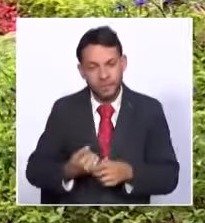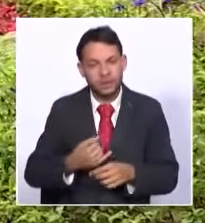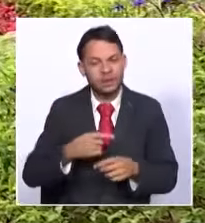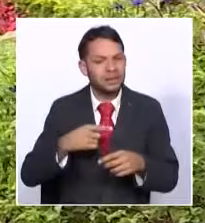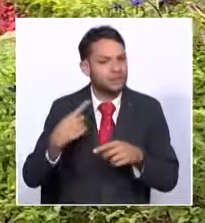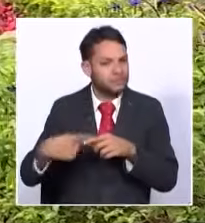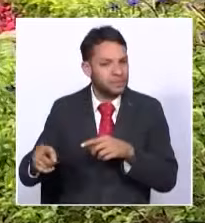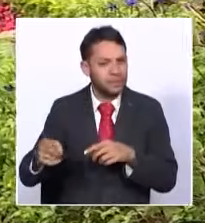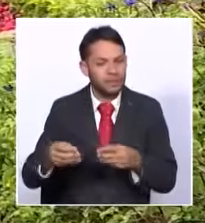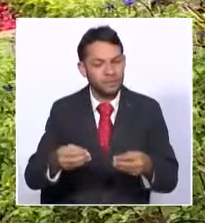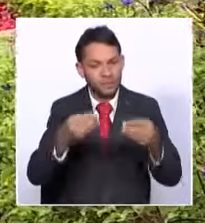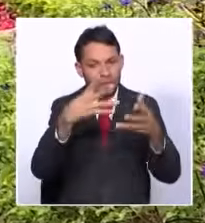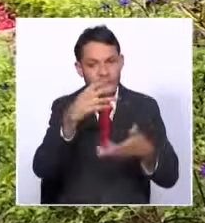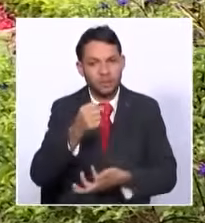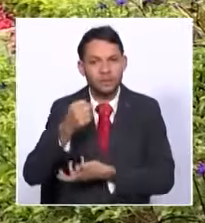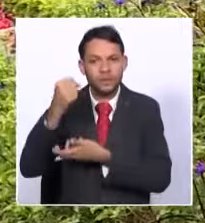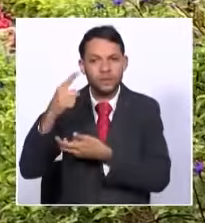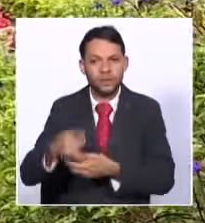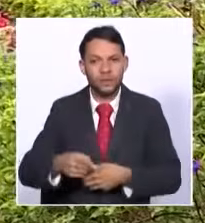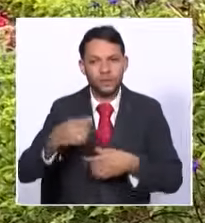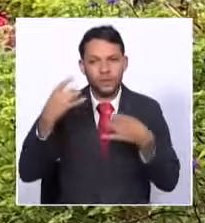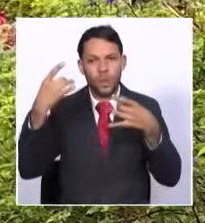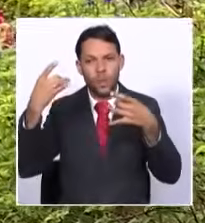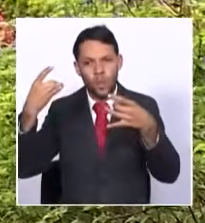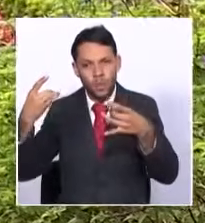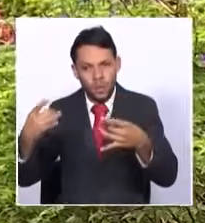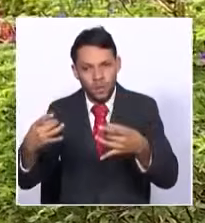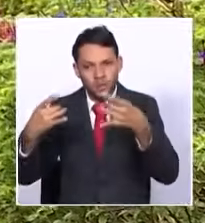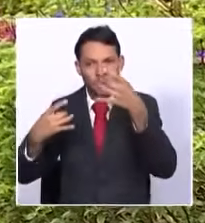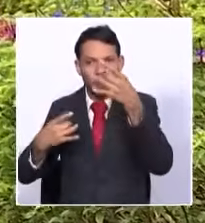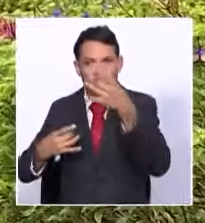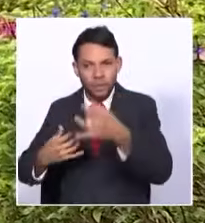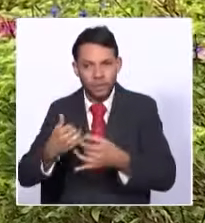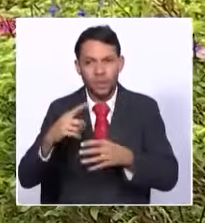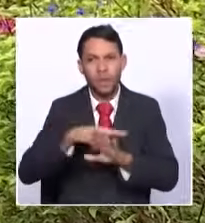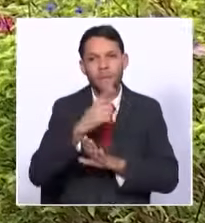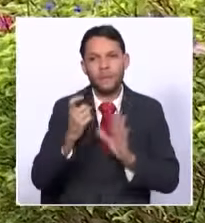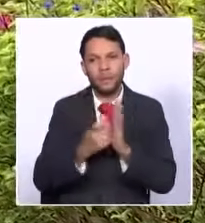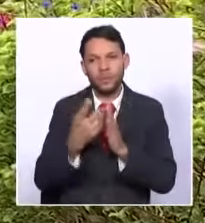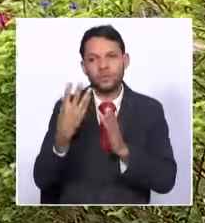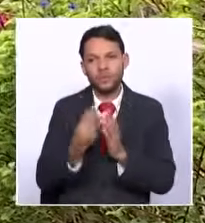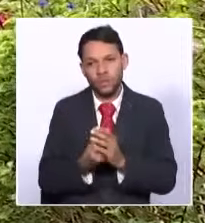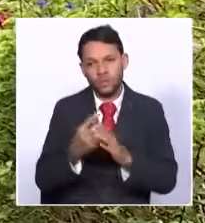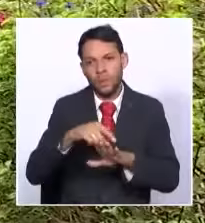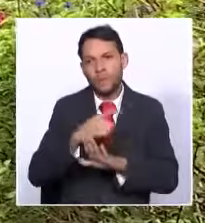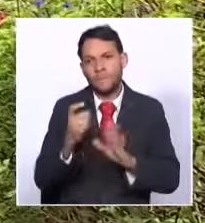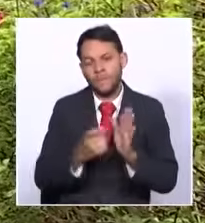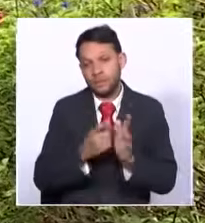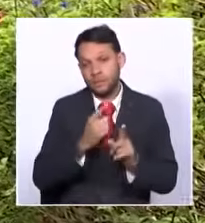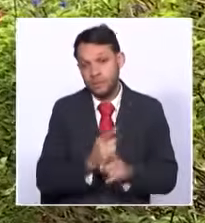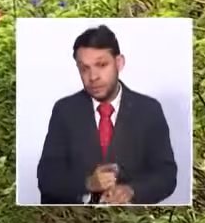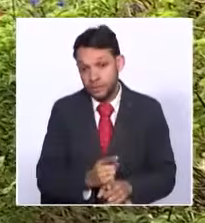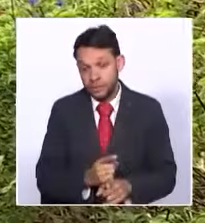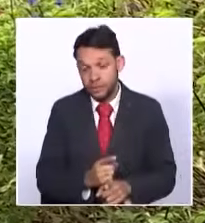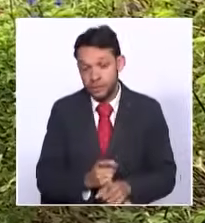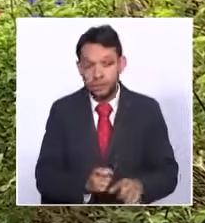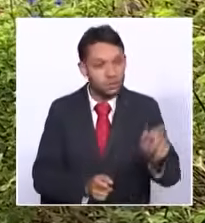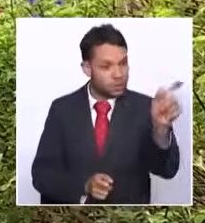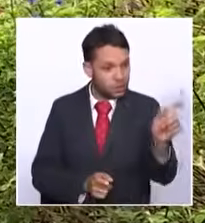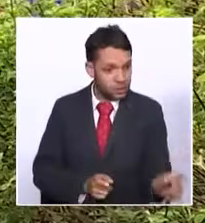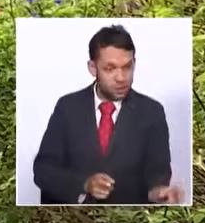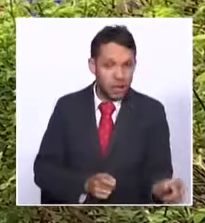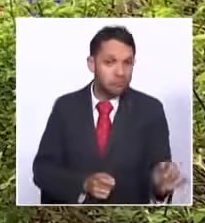ibuprofeno, acetaminofén, dolesforte y de todo, o todos al mismo tiempo. Y el paciente,